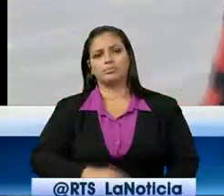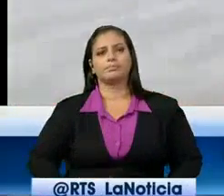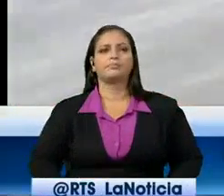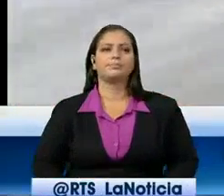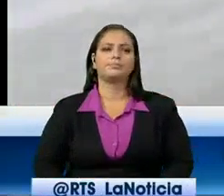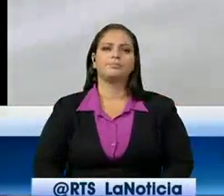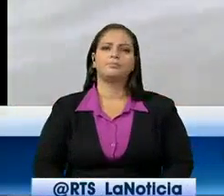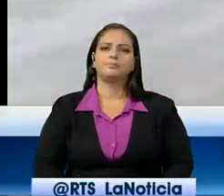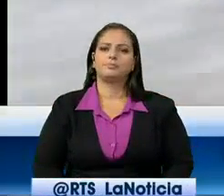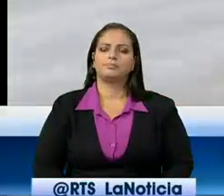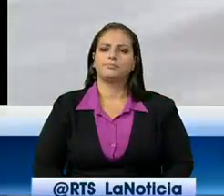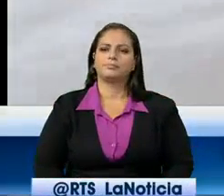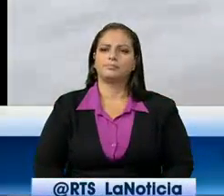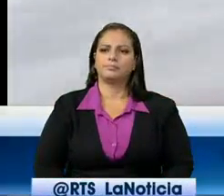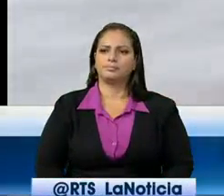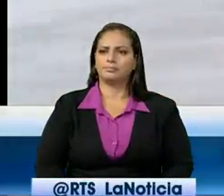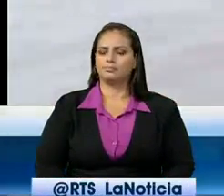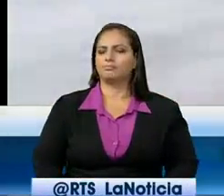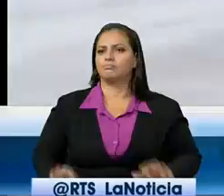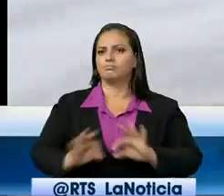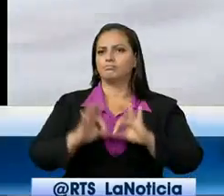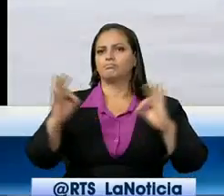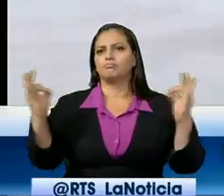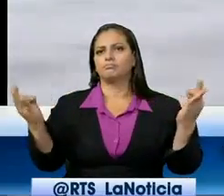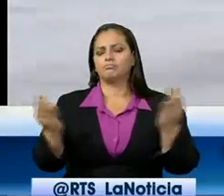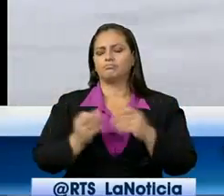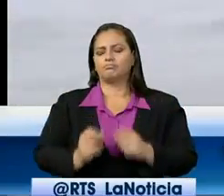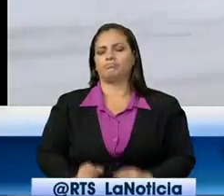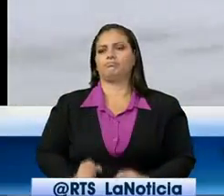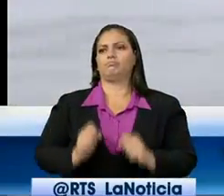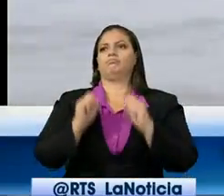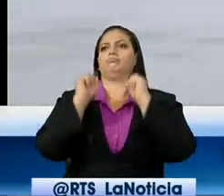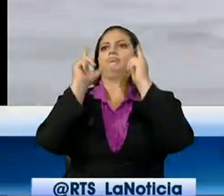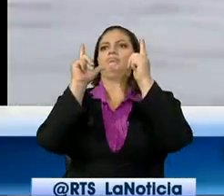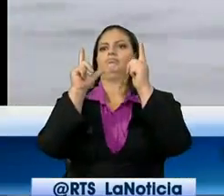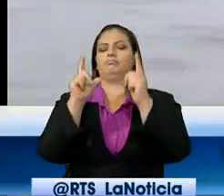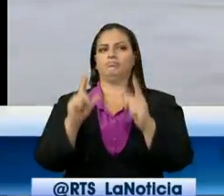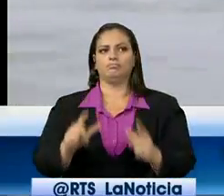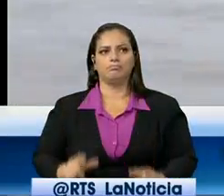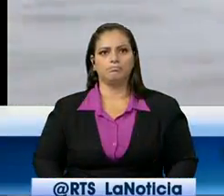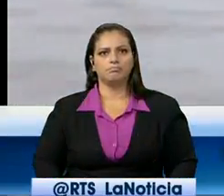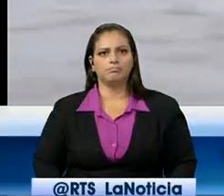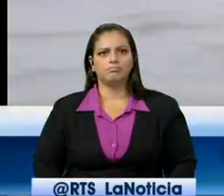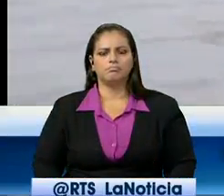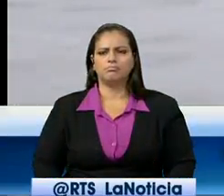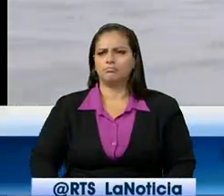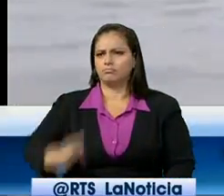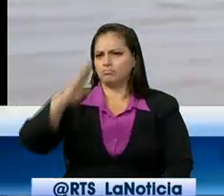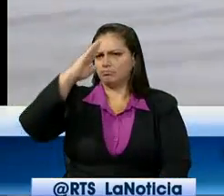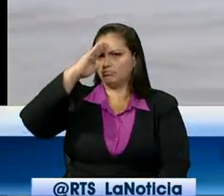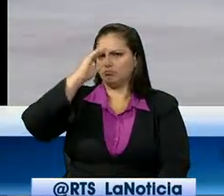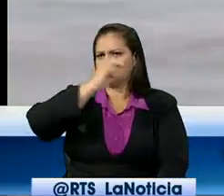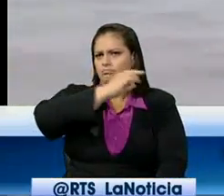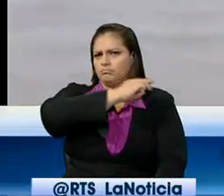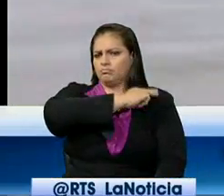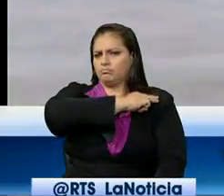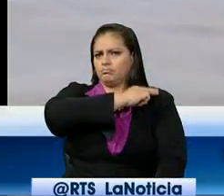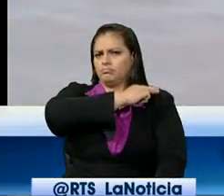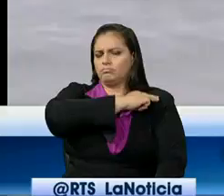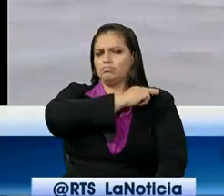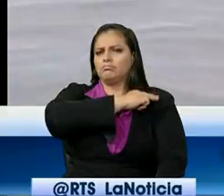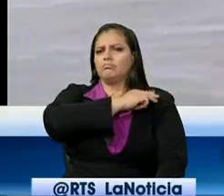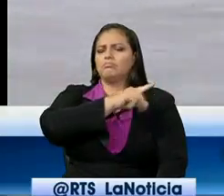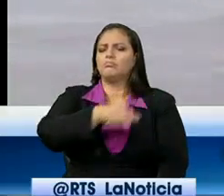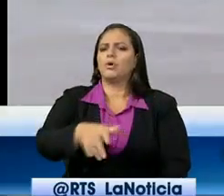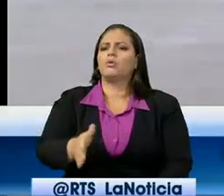que toda la familia estamos sorprendidos que la Armada le entregó la nave del siniestro a la